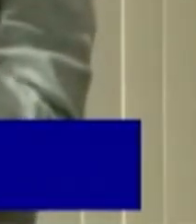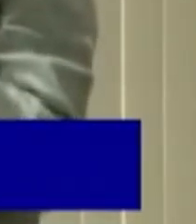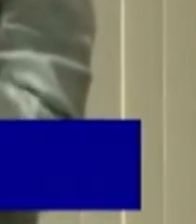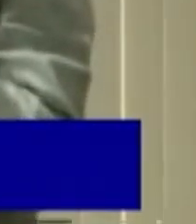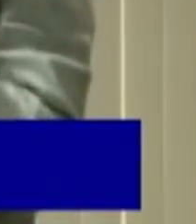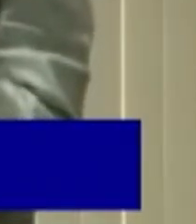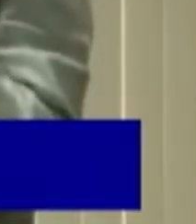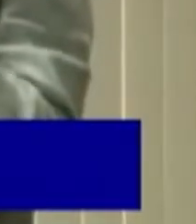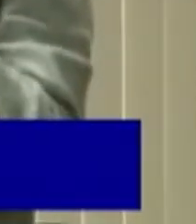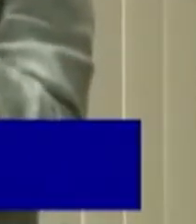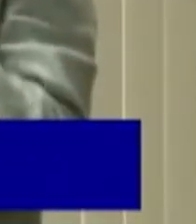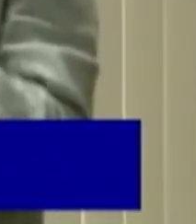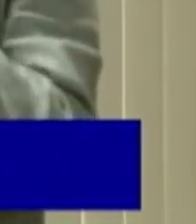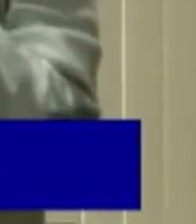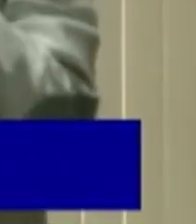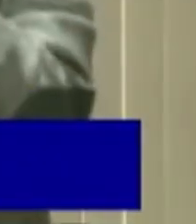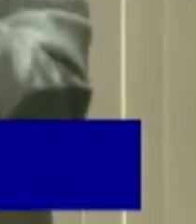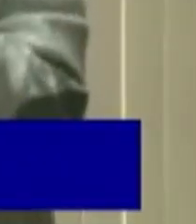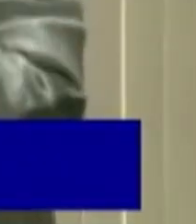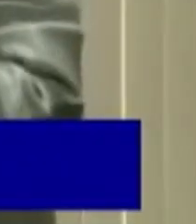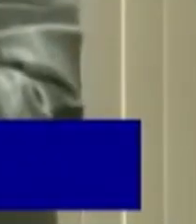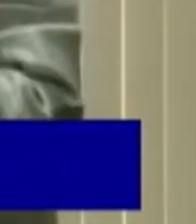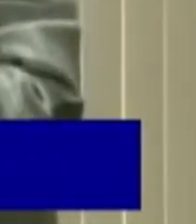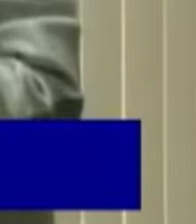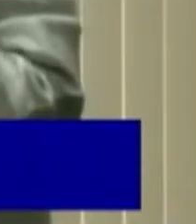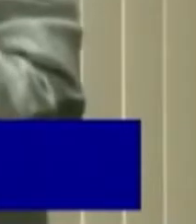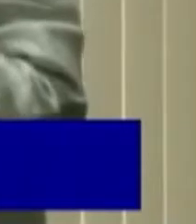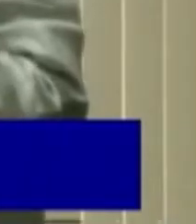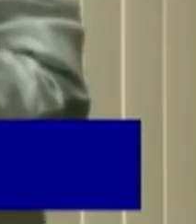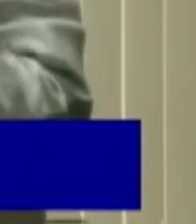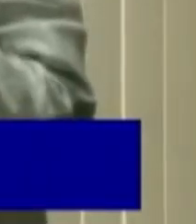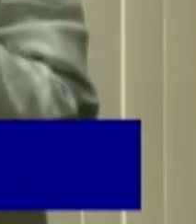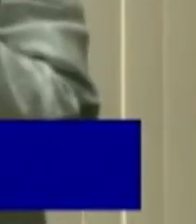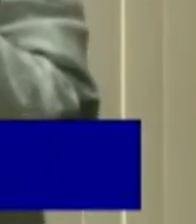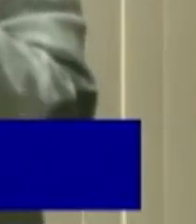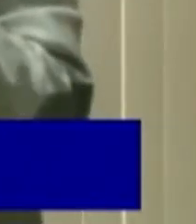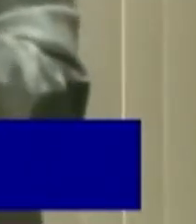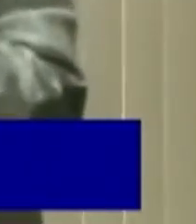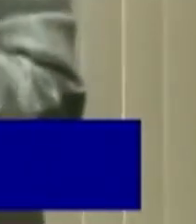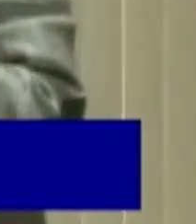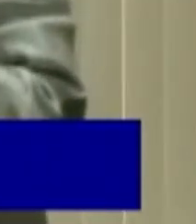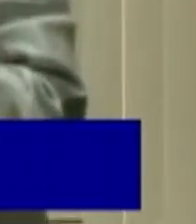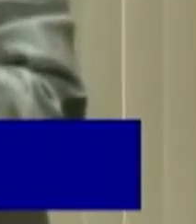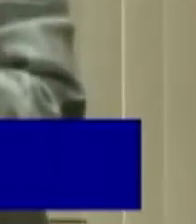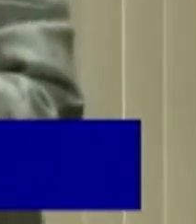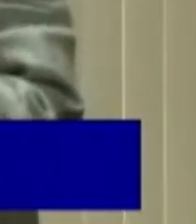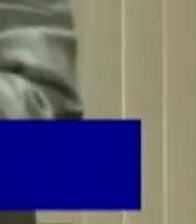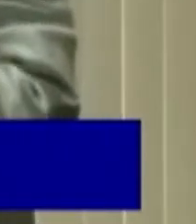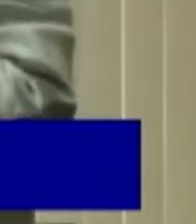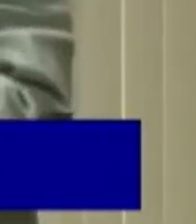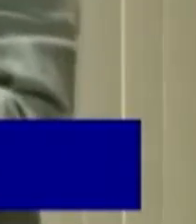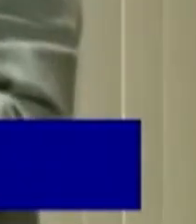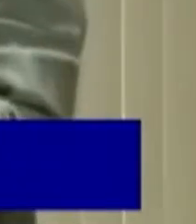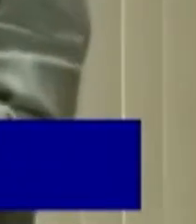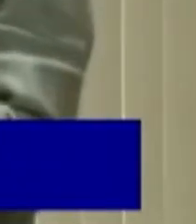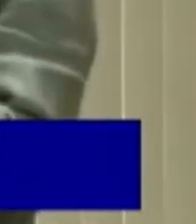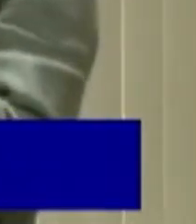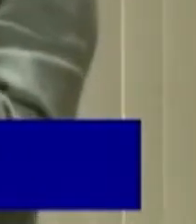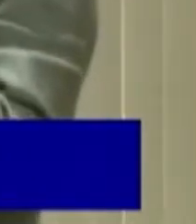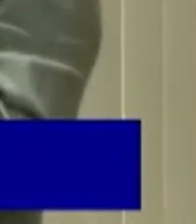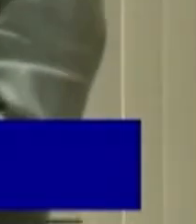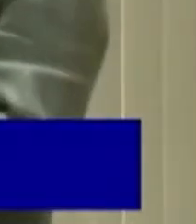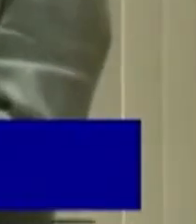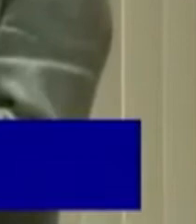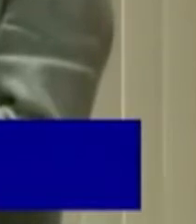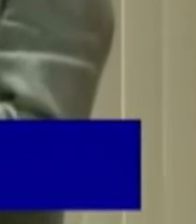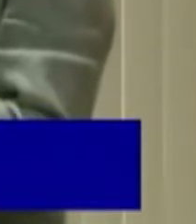me vieron hablar en silla de ruedas, después hablar con un andarivel, después hablar con 2 muletas, con una muleta,